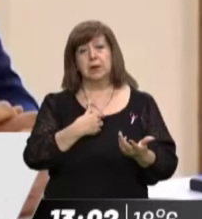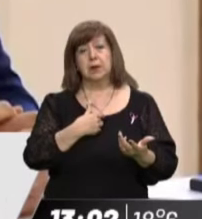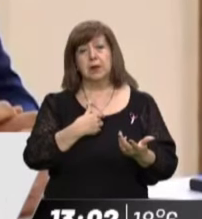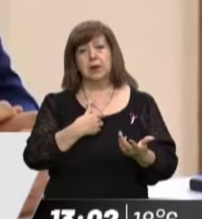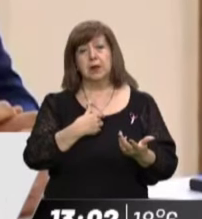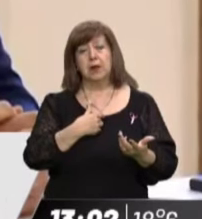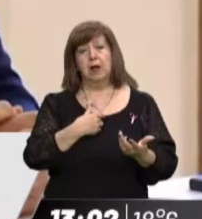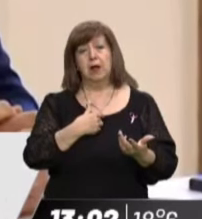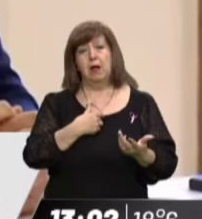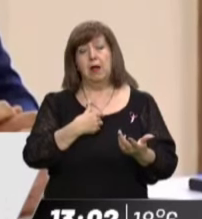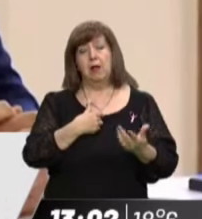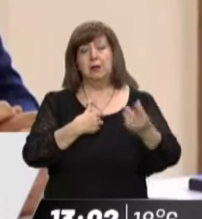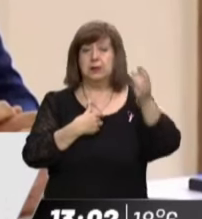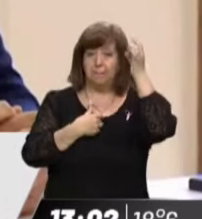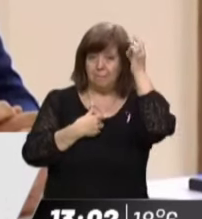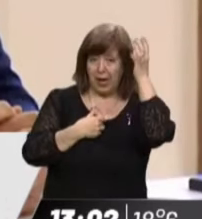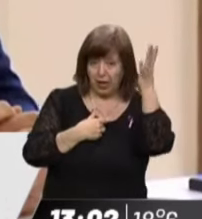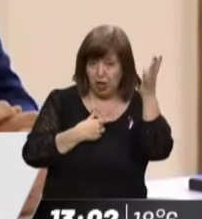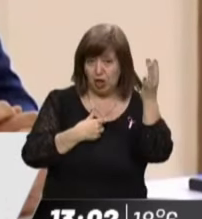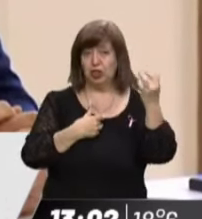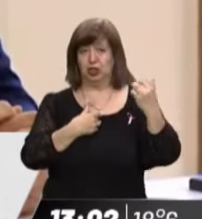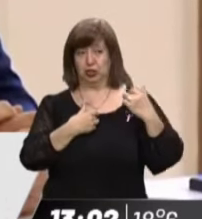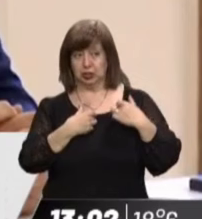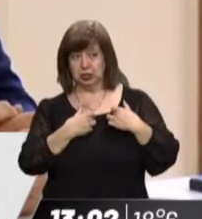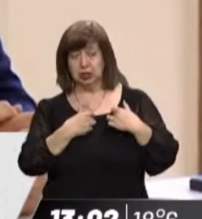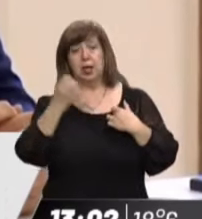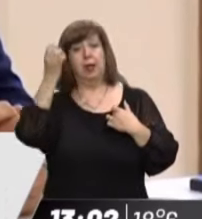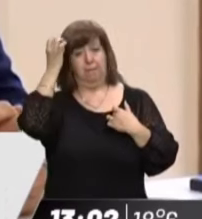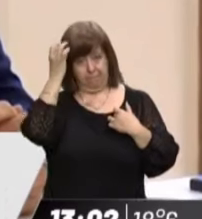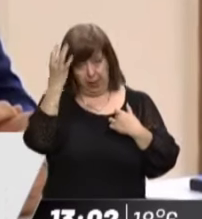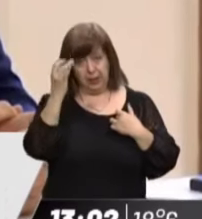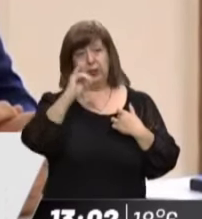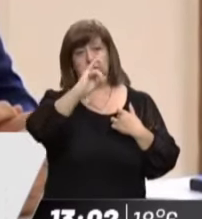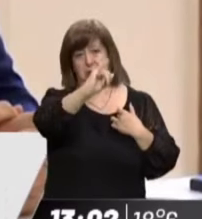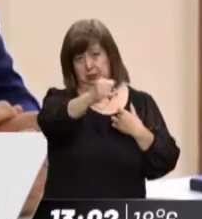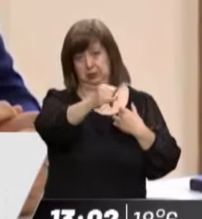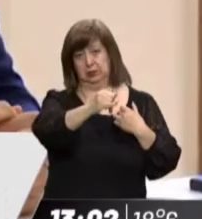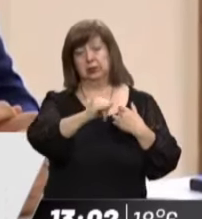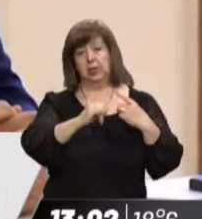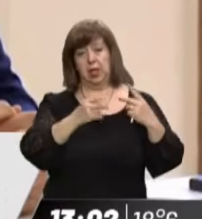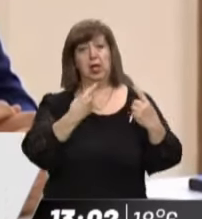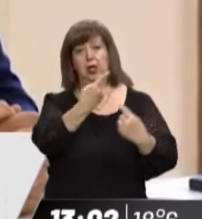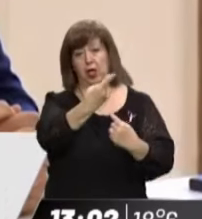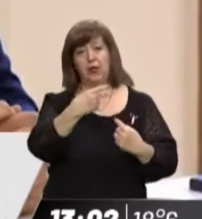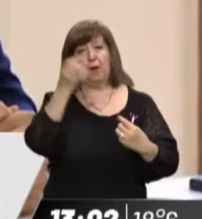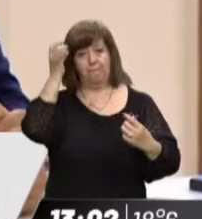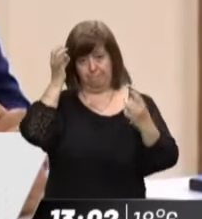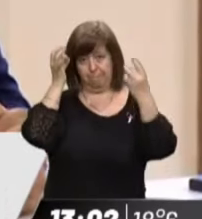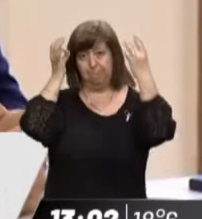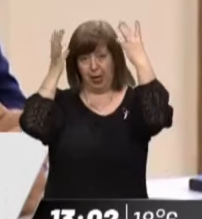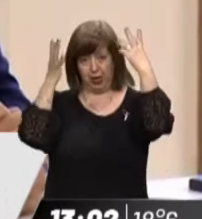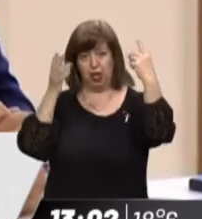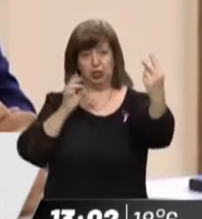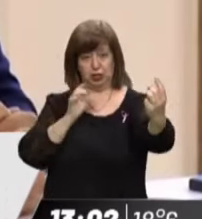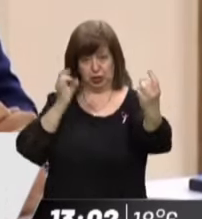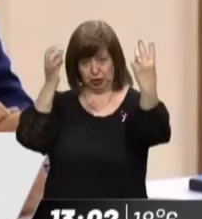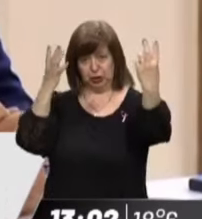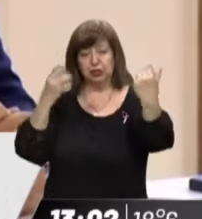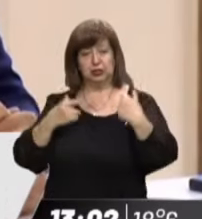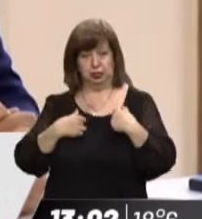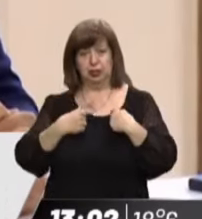Nos perdonamos mutuamente. Me parece que hoy la patria necesita que seamos capaces de perdonarnos,